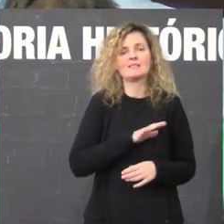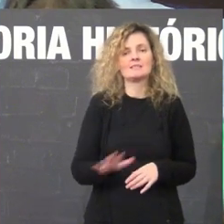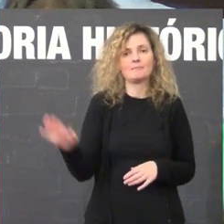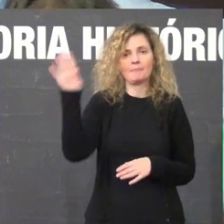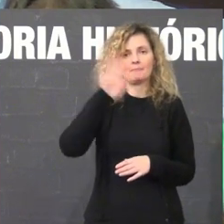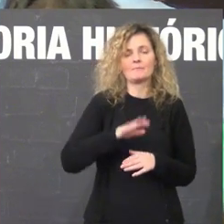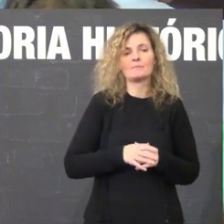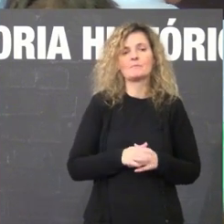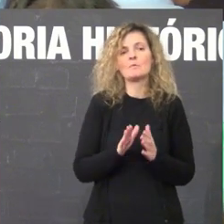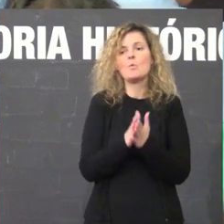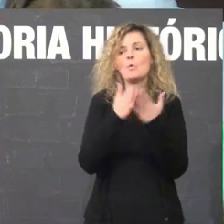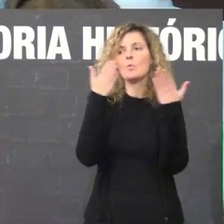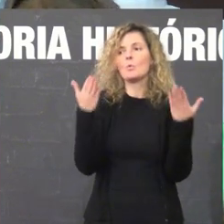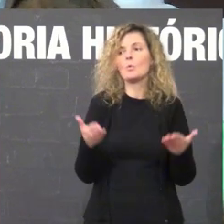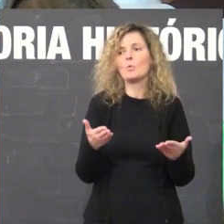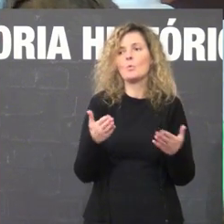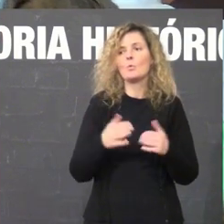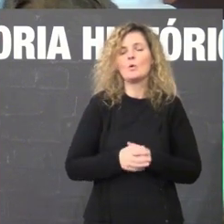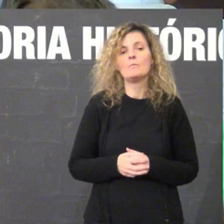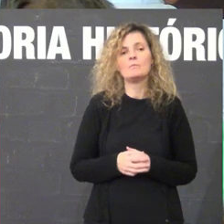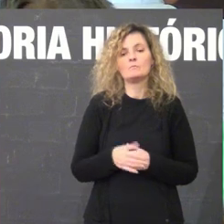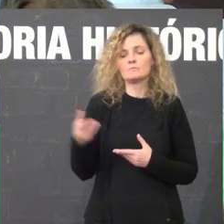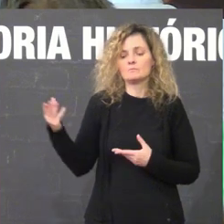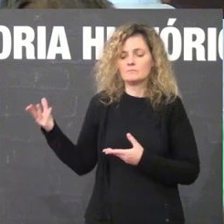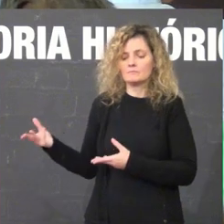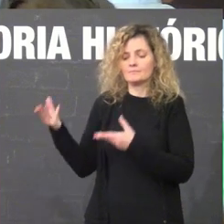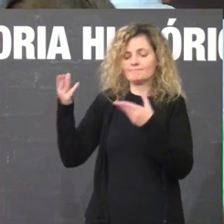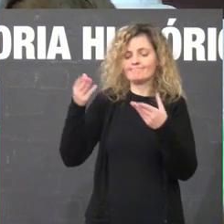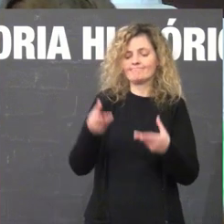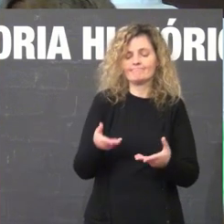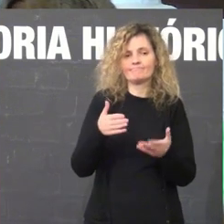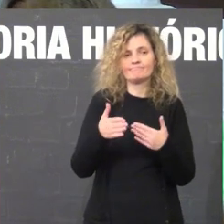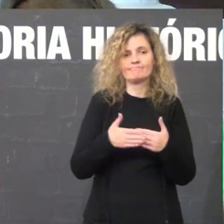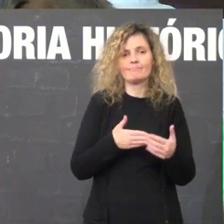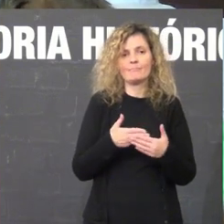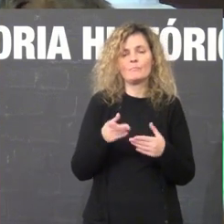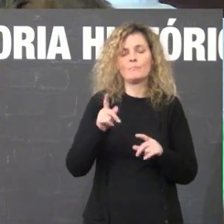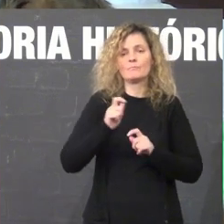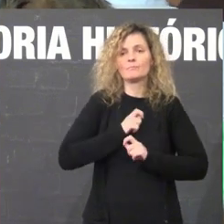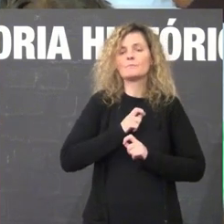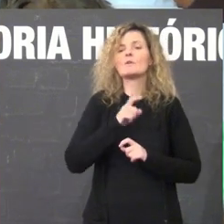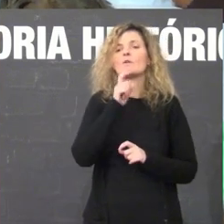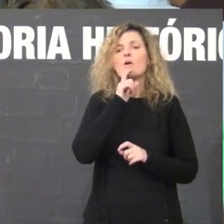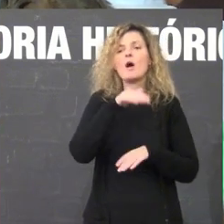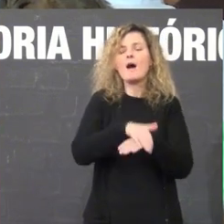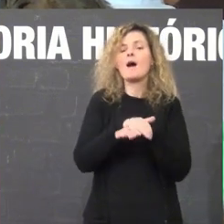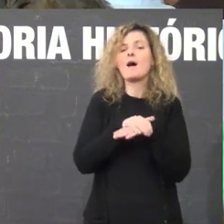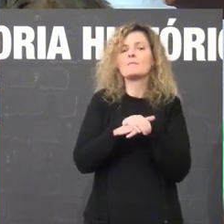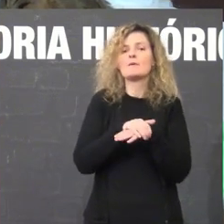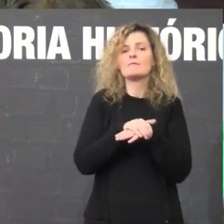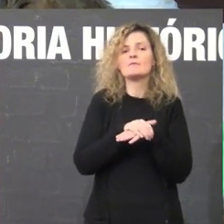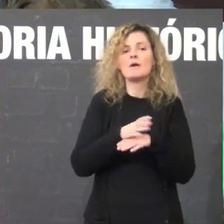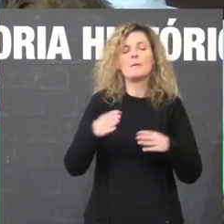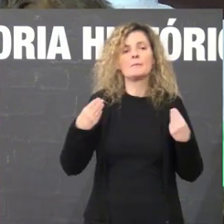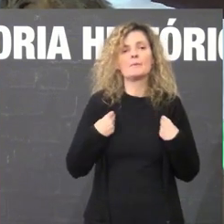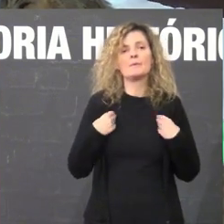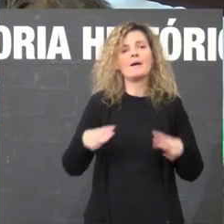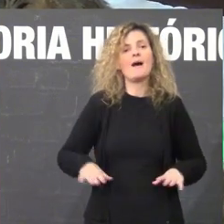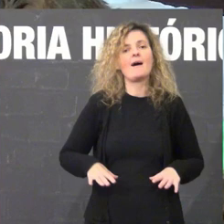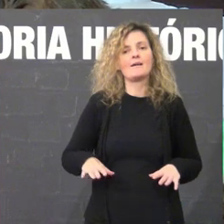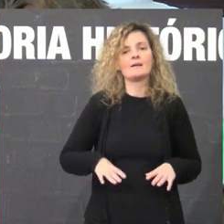es un libro bueno que ha llegado a mis manos a través de una amiga que vive en Argentina